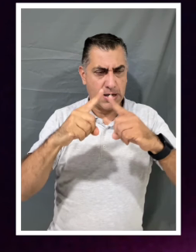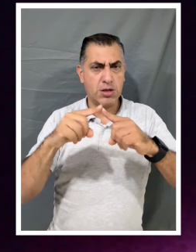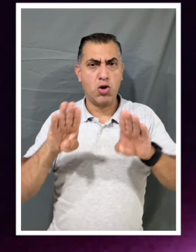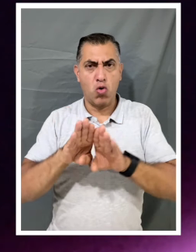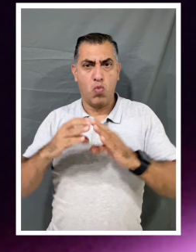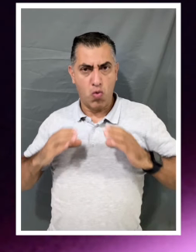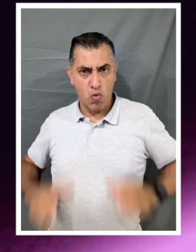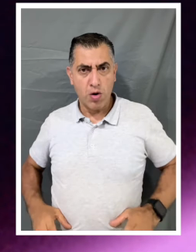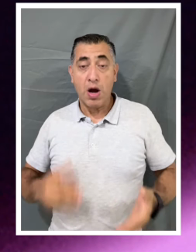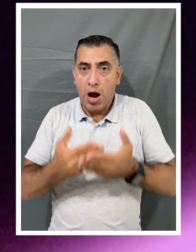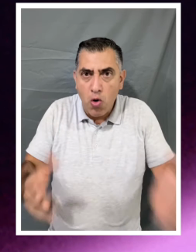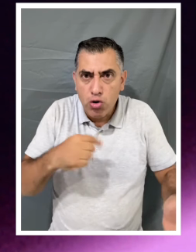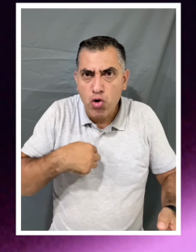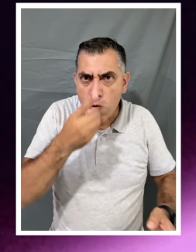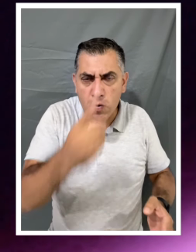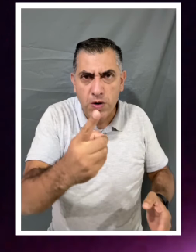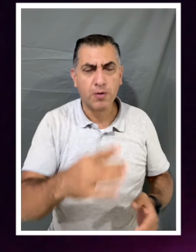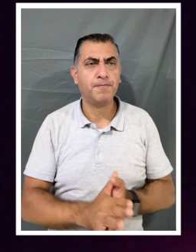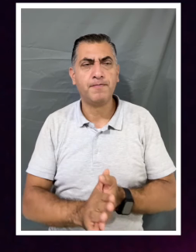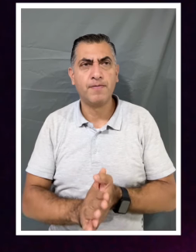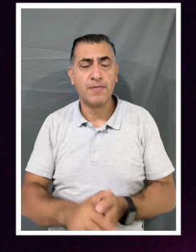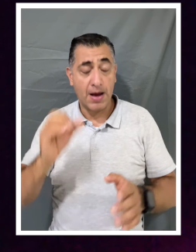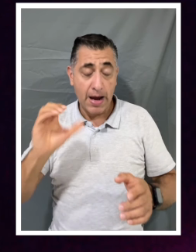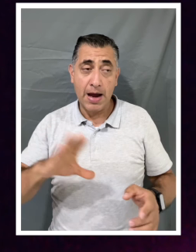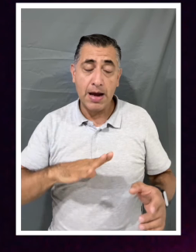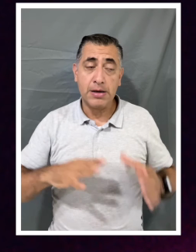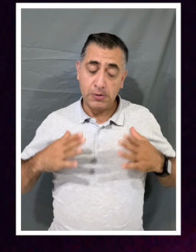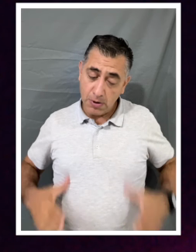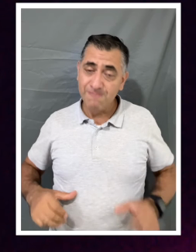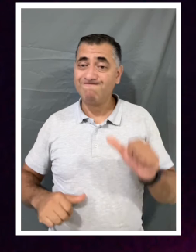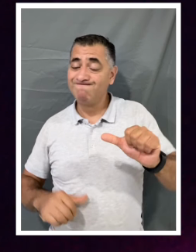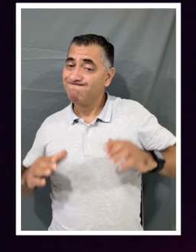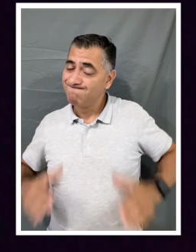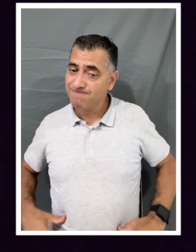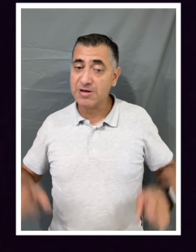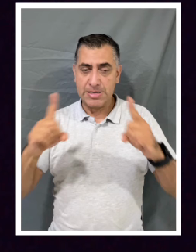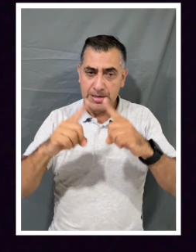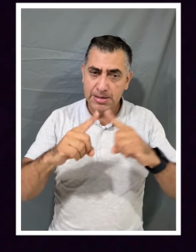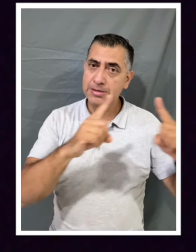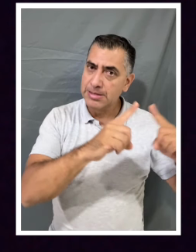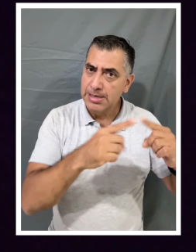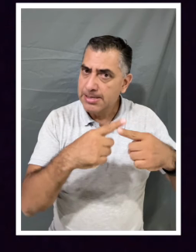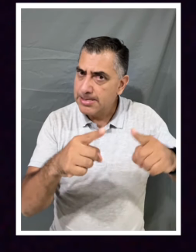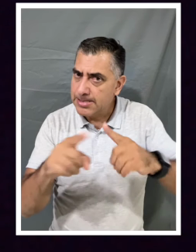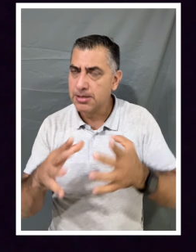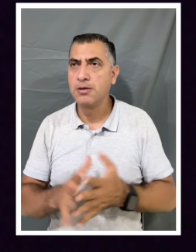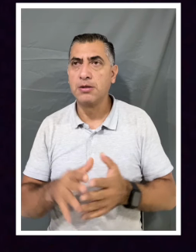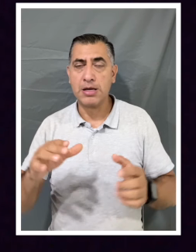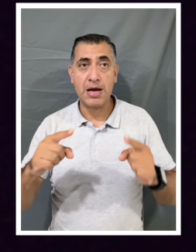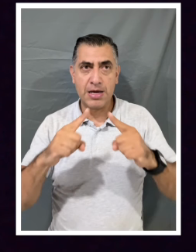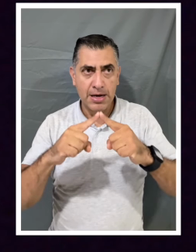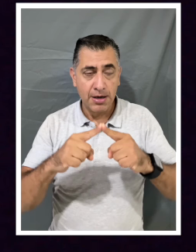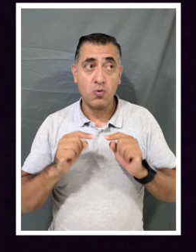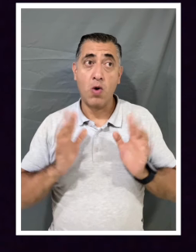como un cuerpo y yo te quiero decir hay de cuerpos a cuerpos y hay de Iglesias a Iglesias hay Iglesias increíbles